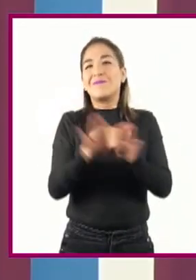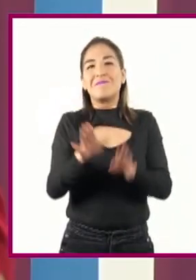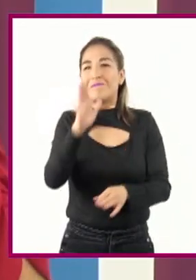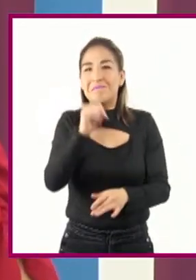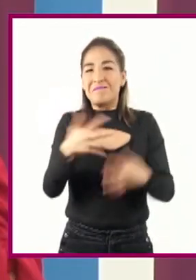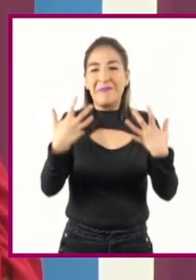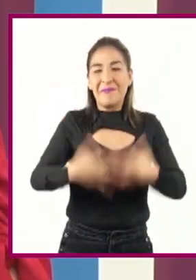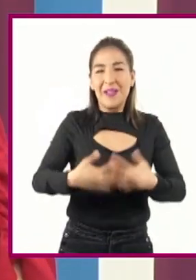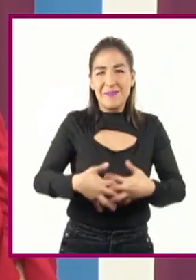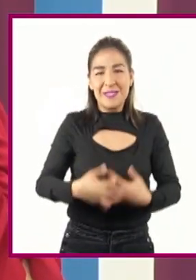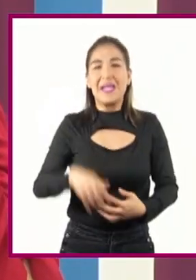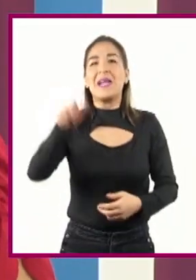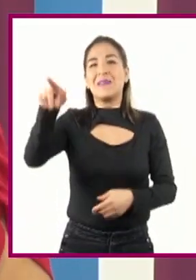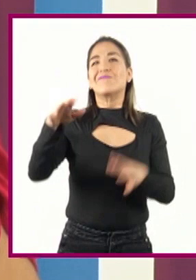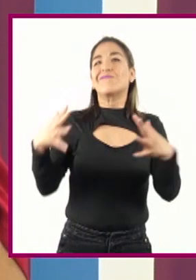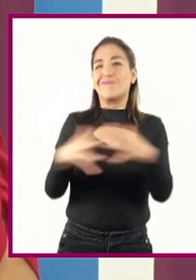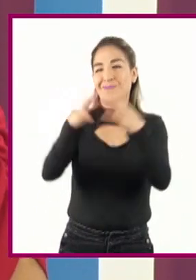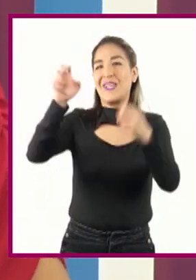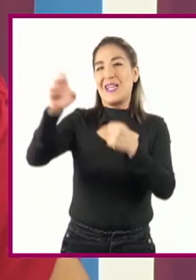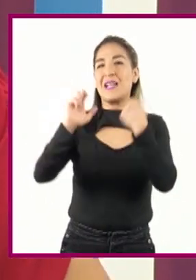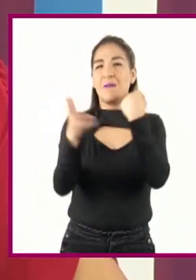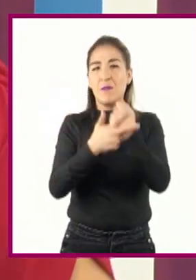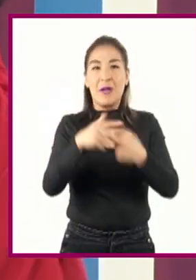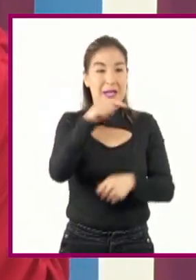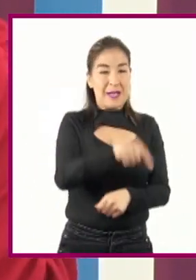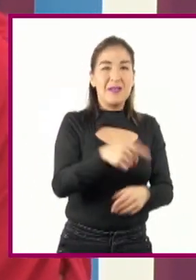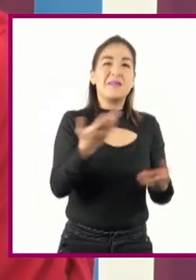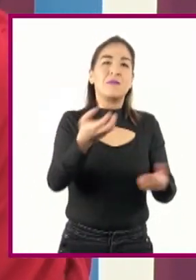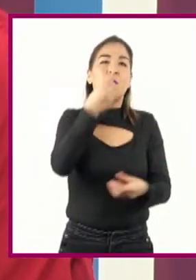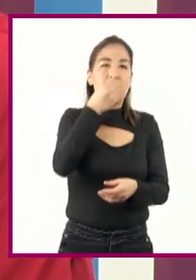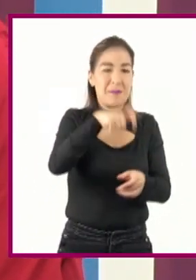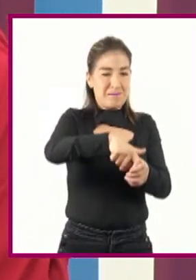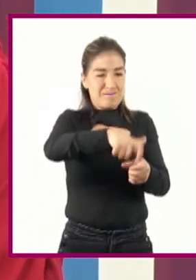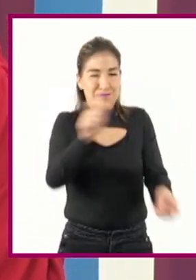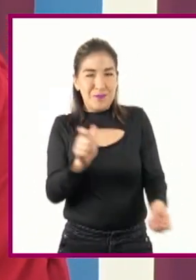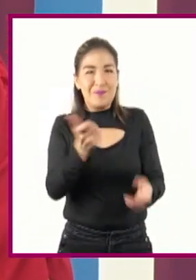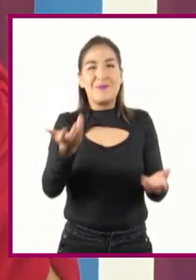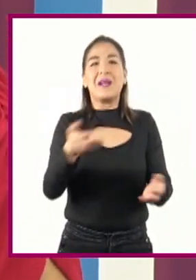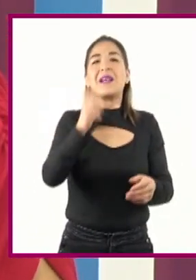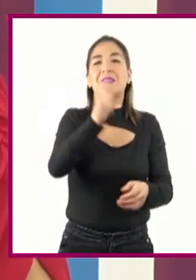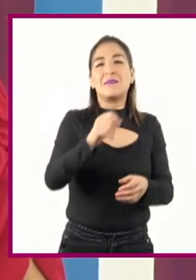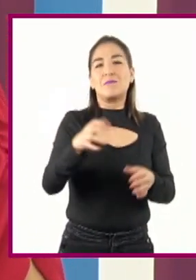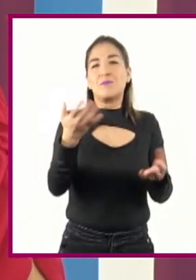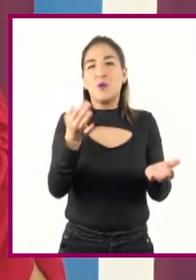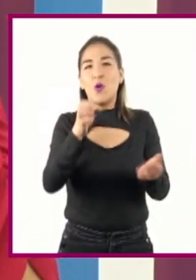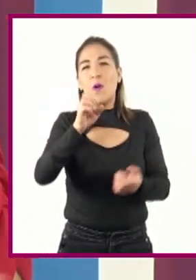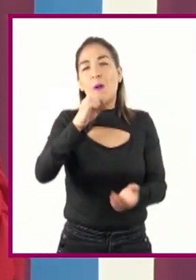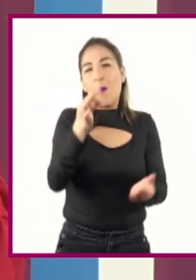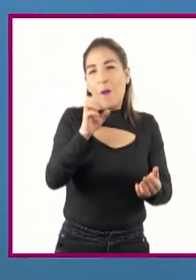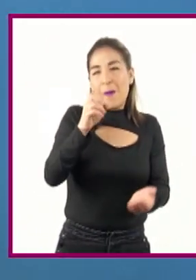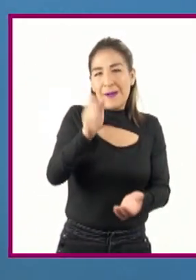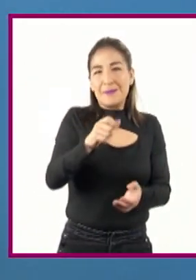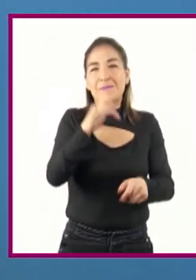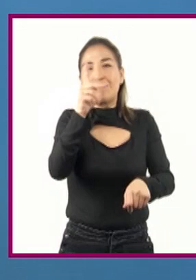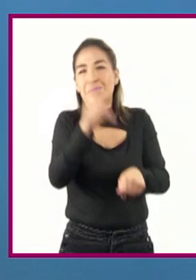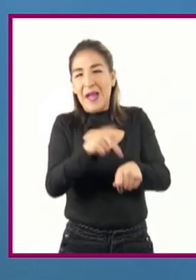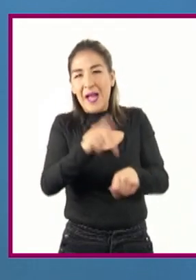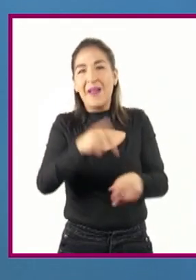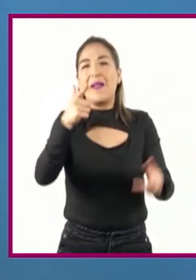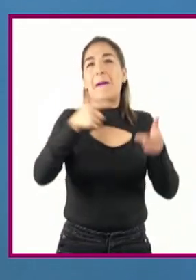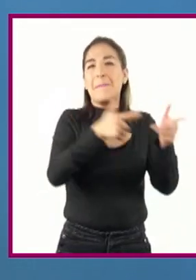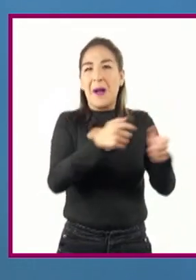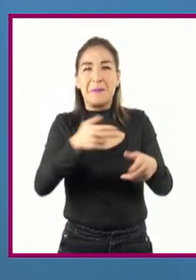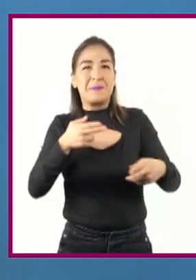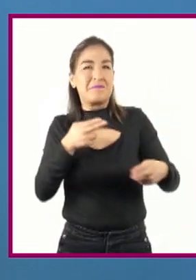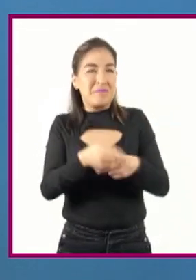fabricar, por estar en guerra, comida enlatada, minerales e incluso armas. Como los